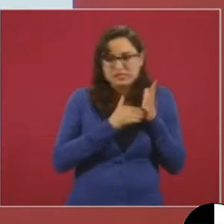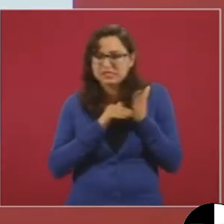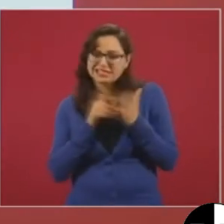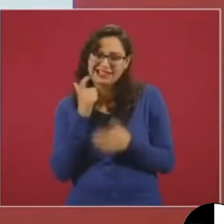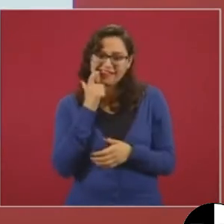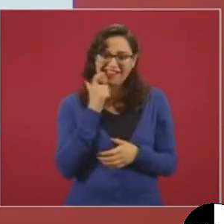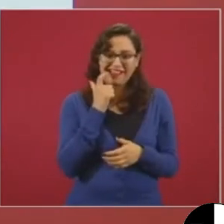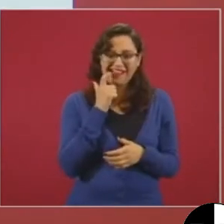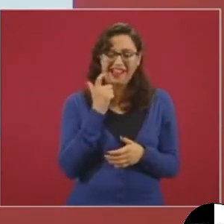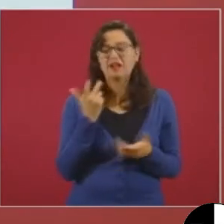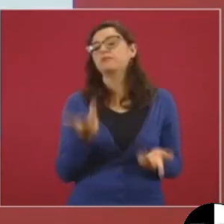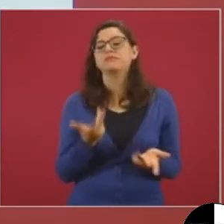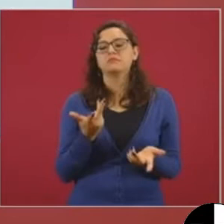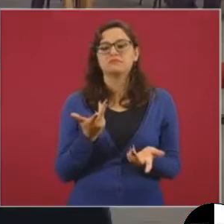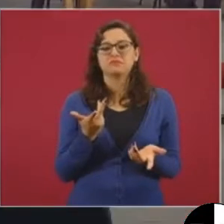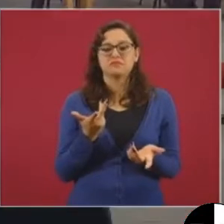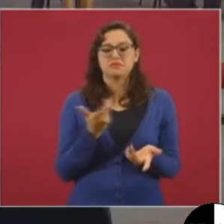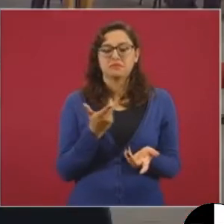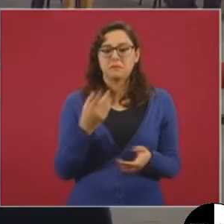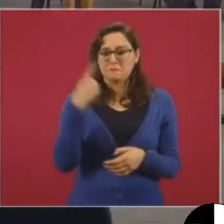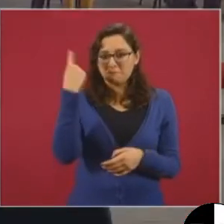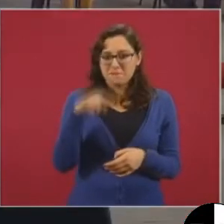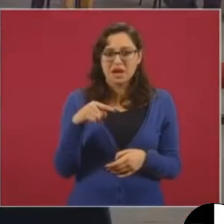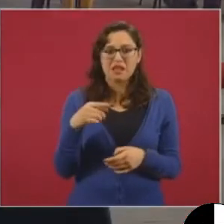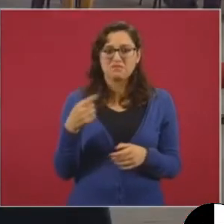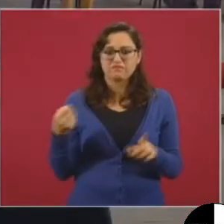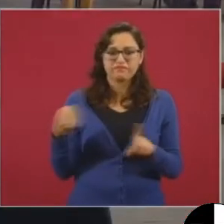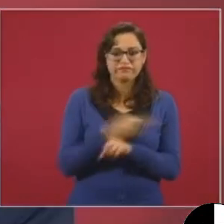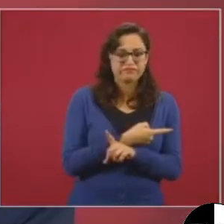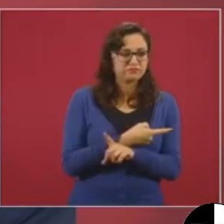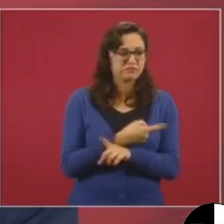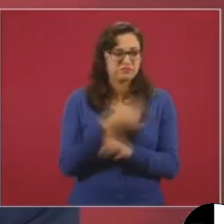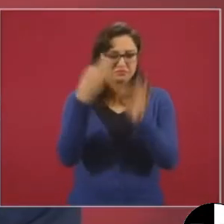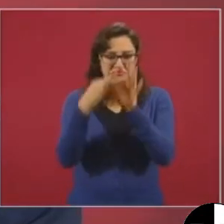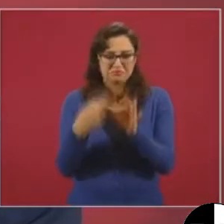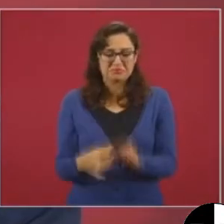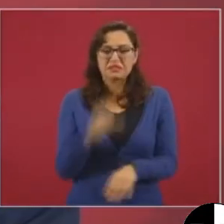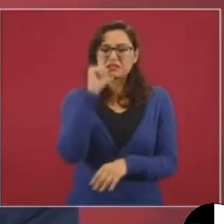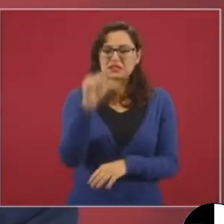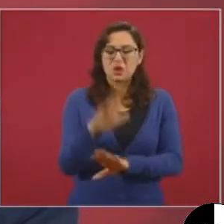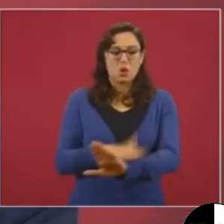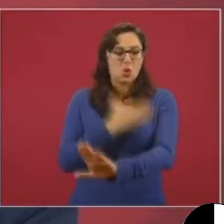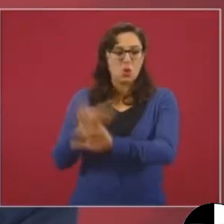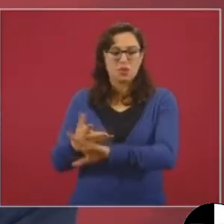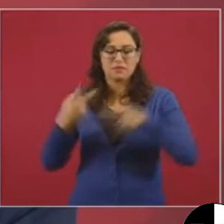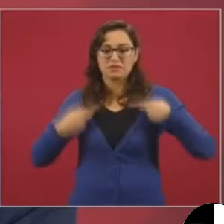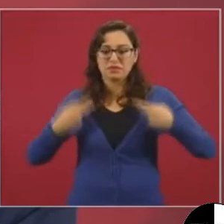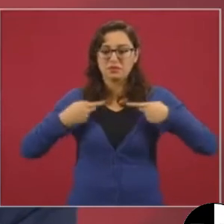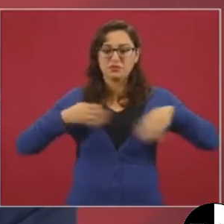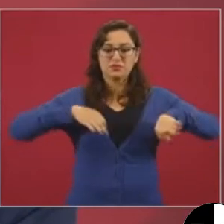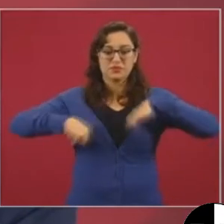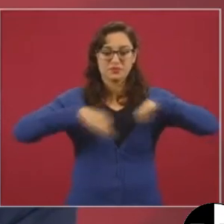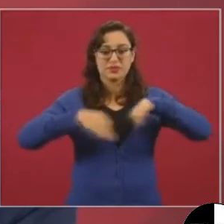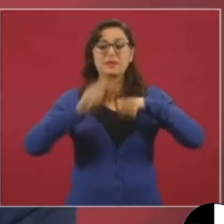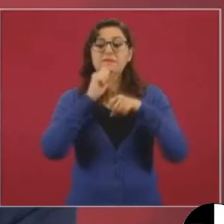para no cumplir con las obligaciones laborales, cómo afectan a los trabajadores y cómo también